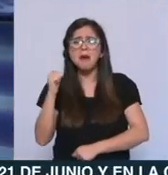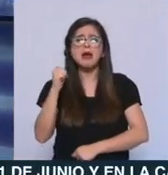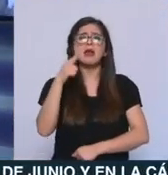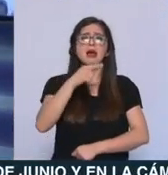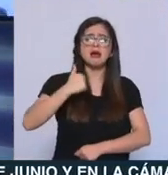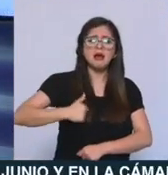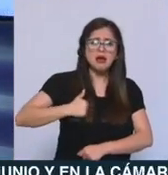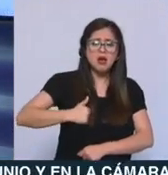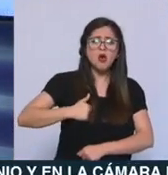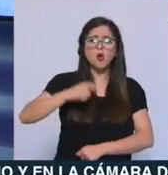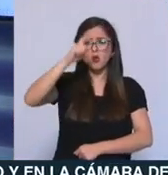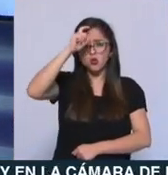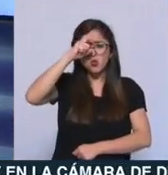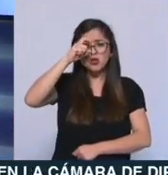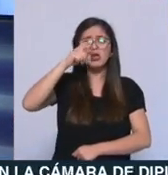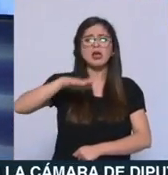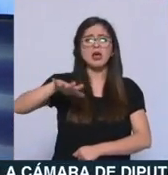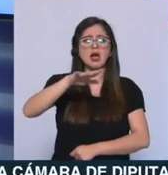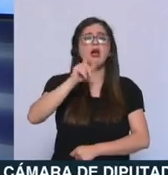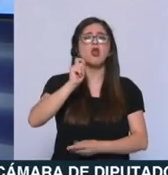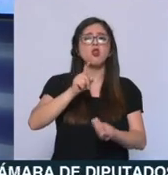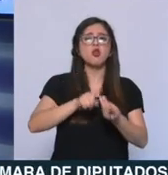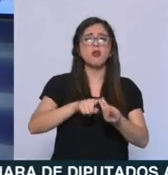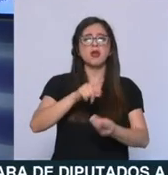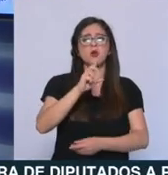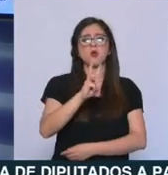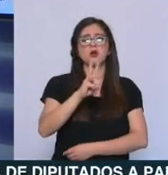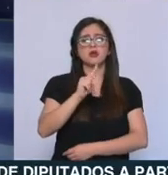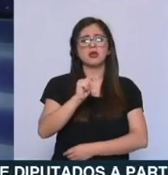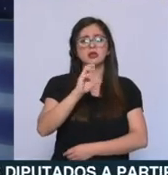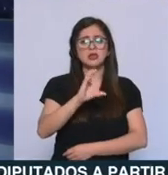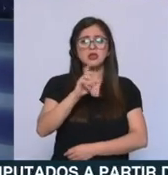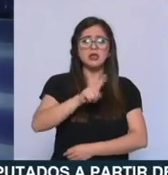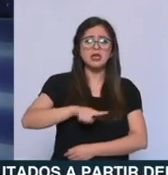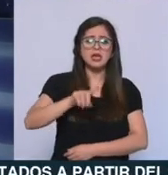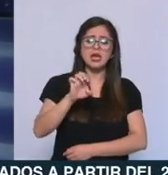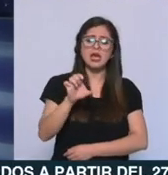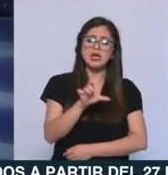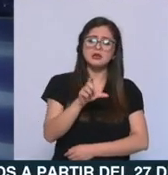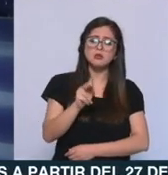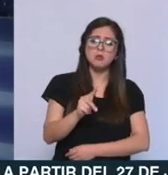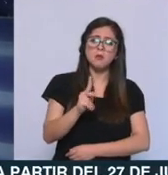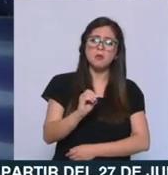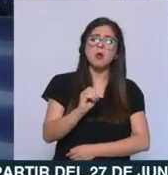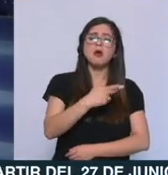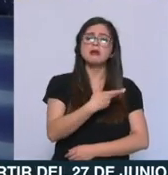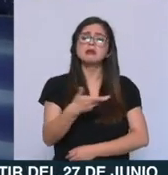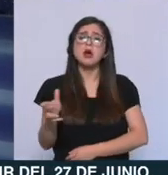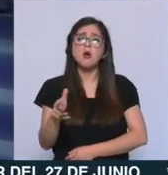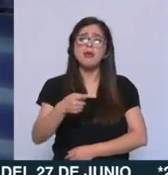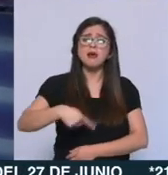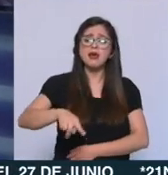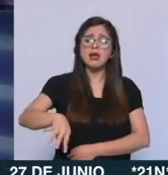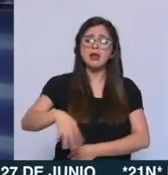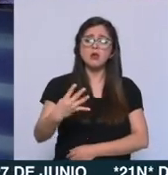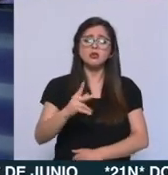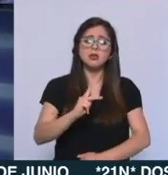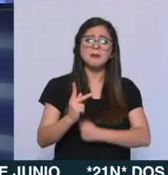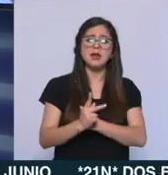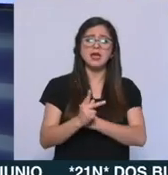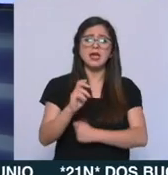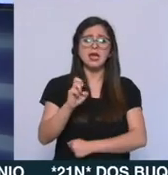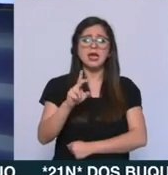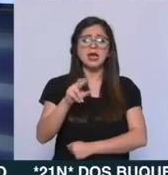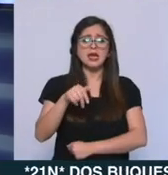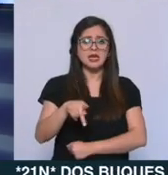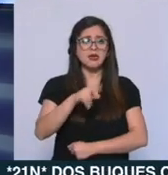o Ucrania? Pues en el World Trade Center se lleva a cabo la Expo Restaurantes con la participación de 14 países y Eric Pinto nos trae los